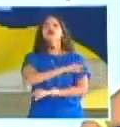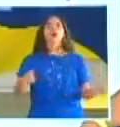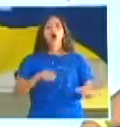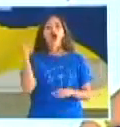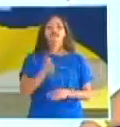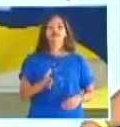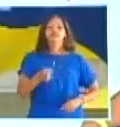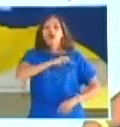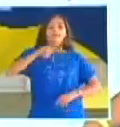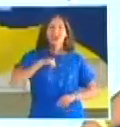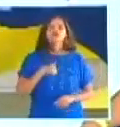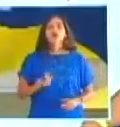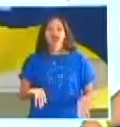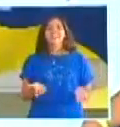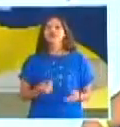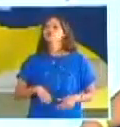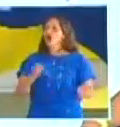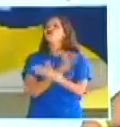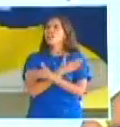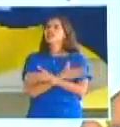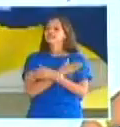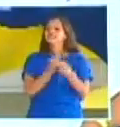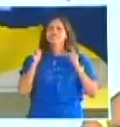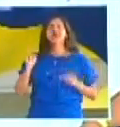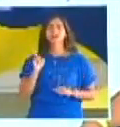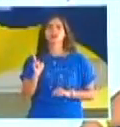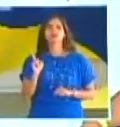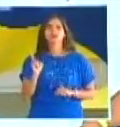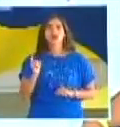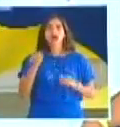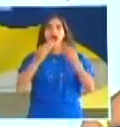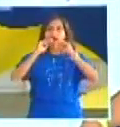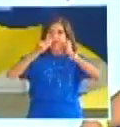Para nosotros es un reconocimiento a la